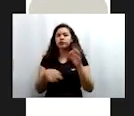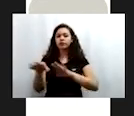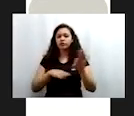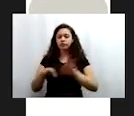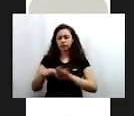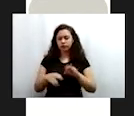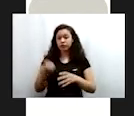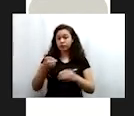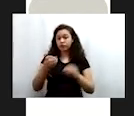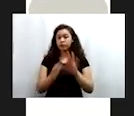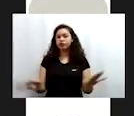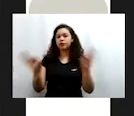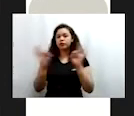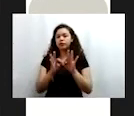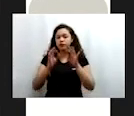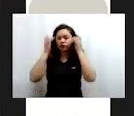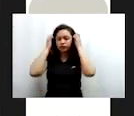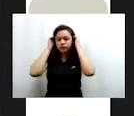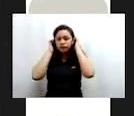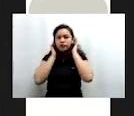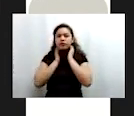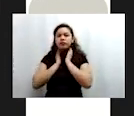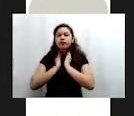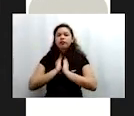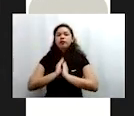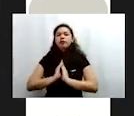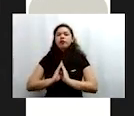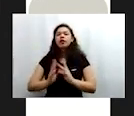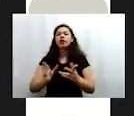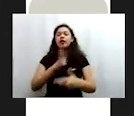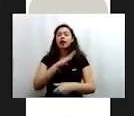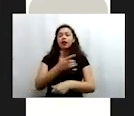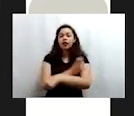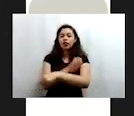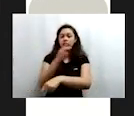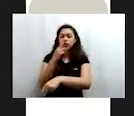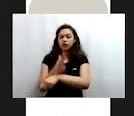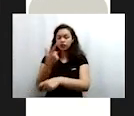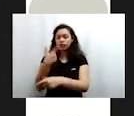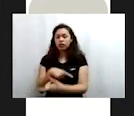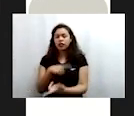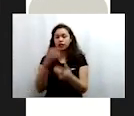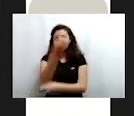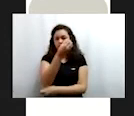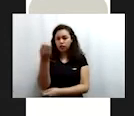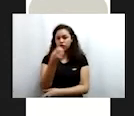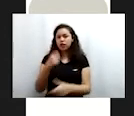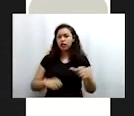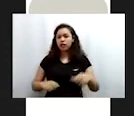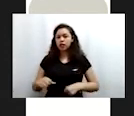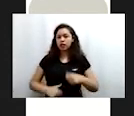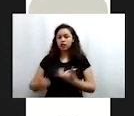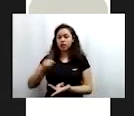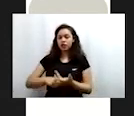Muy importante esto. Y en general ayuda a la coordinación y organización de las actividades de la empresa de